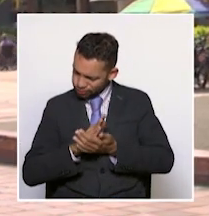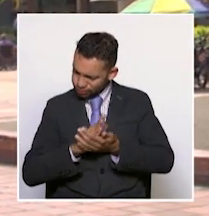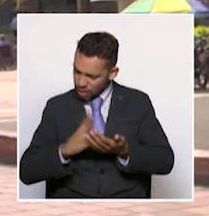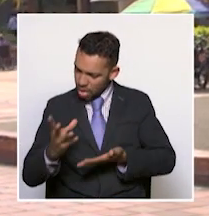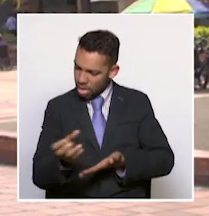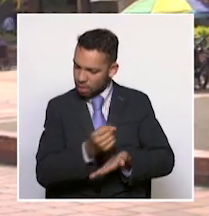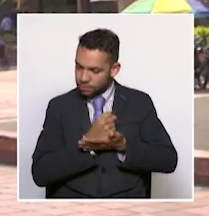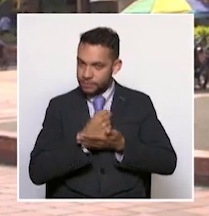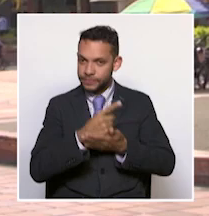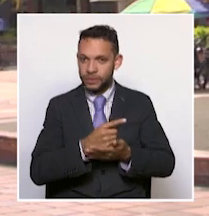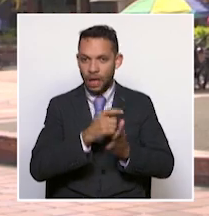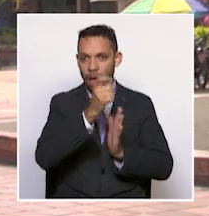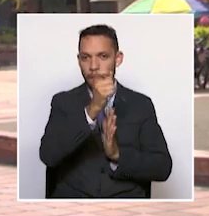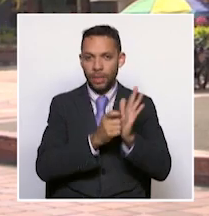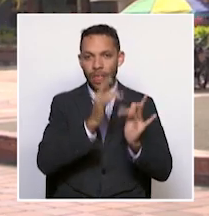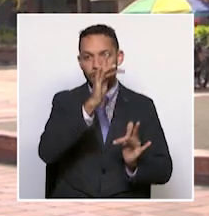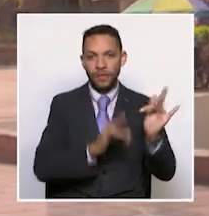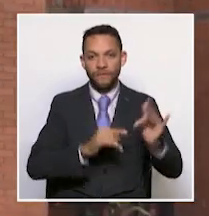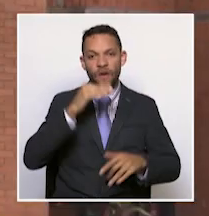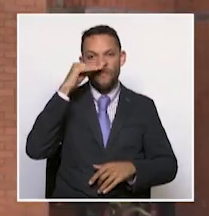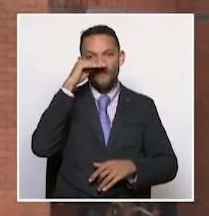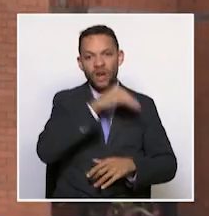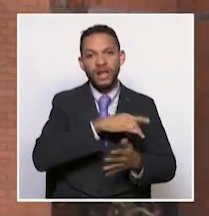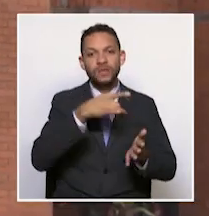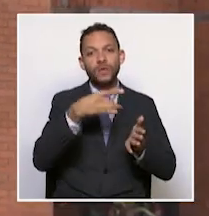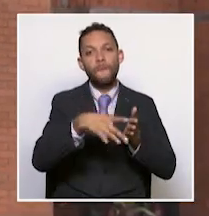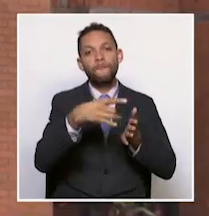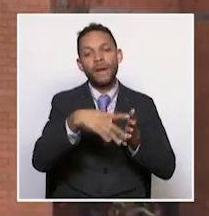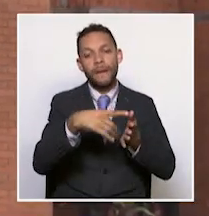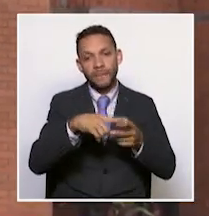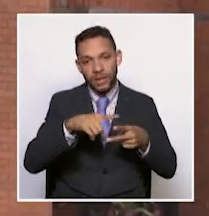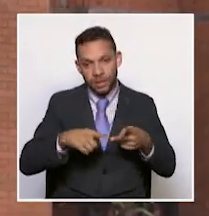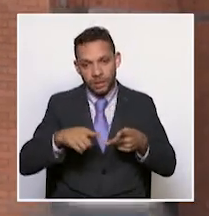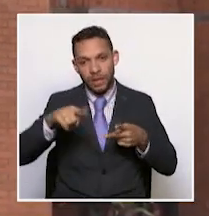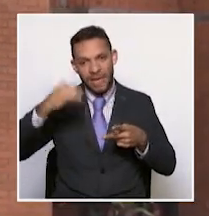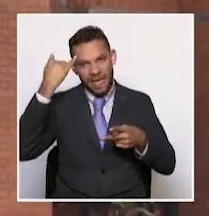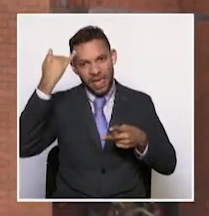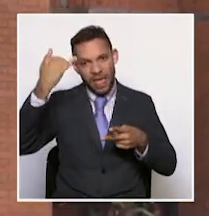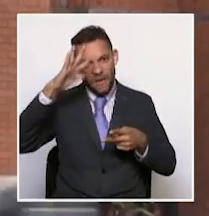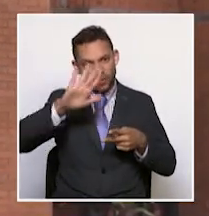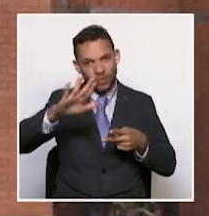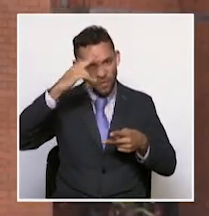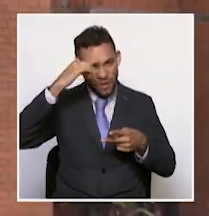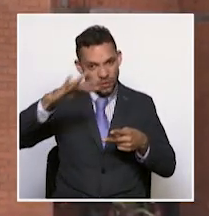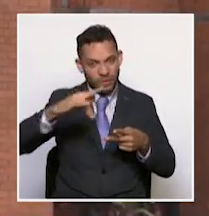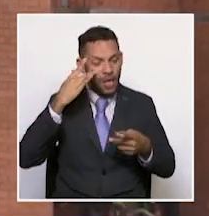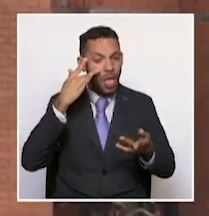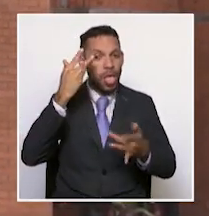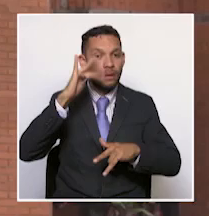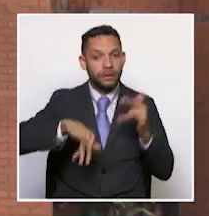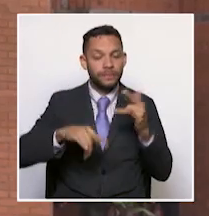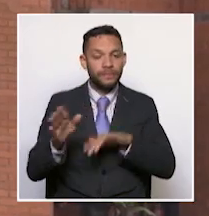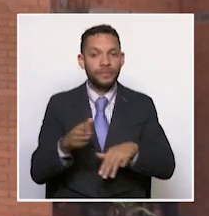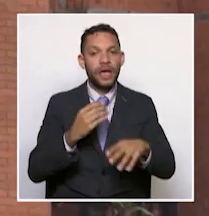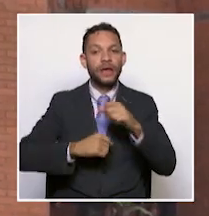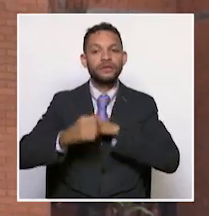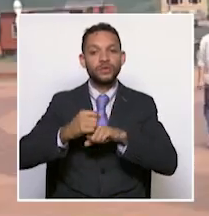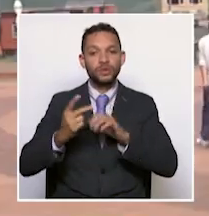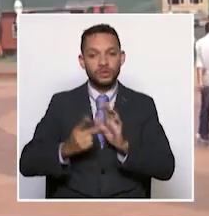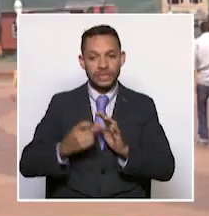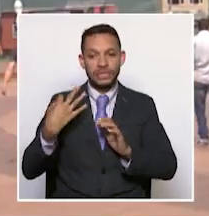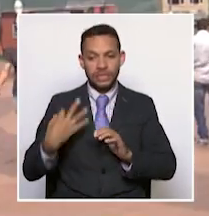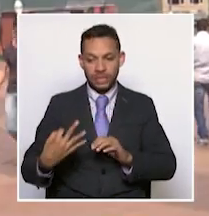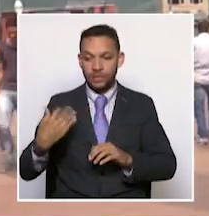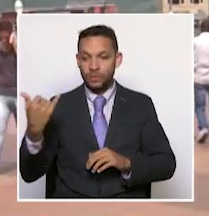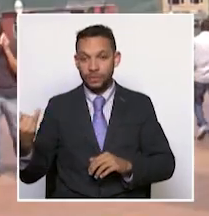los requisitos legales, falsedad material en documento público y falsedad ideológica en documento público. Hechos que se remontan al año 2003, cuando Jorge Andrés